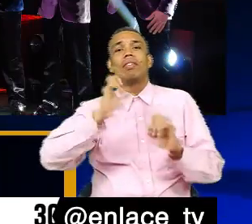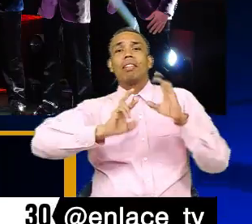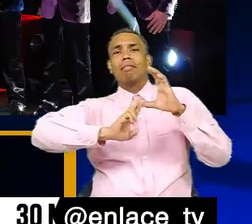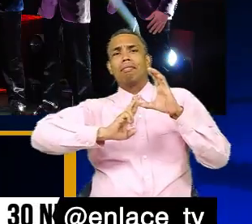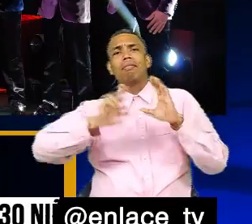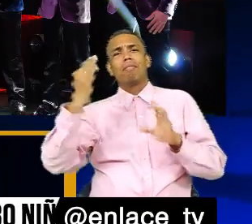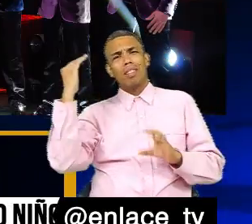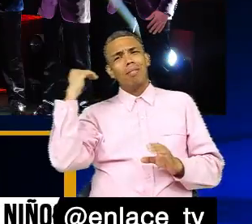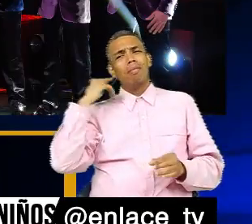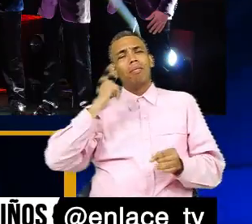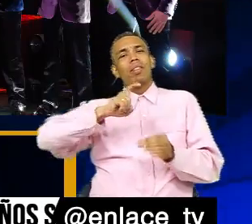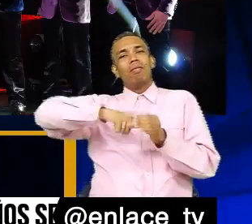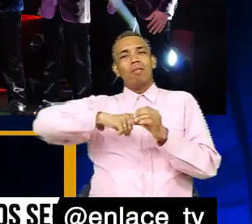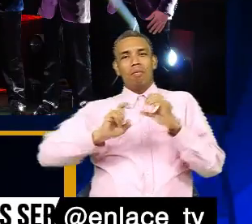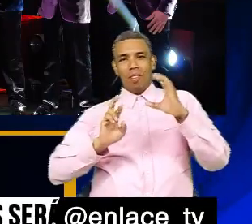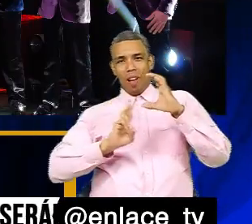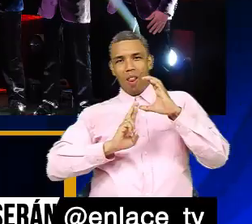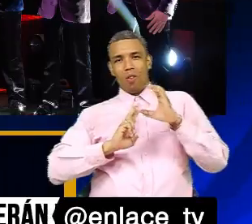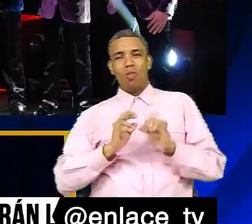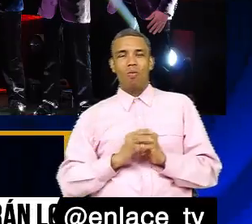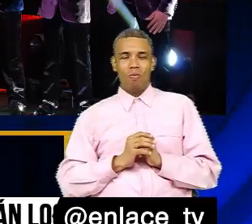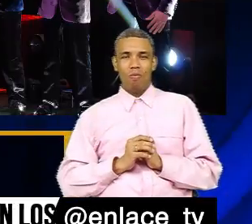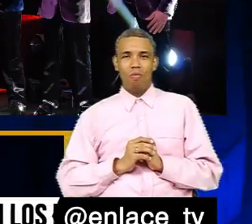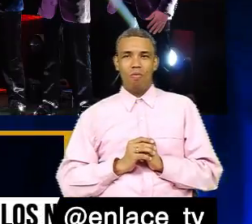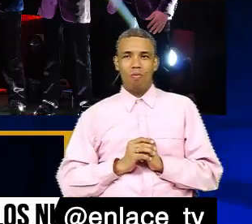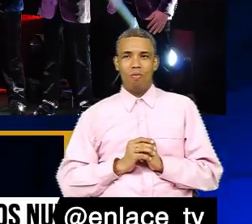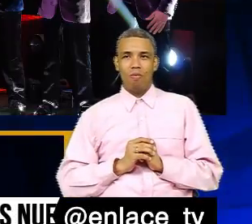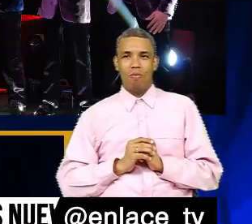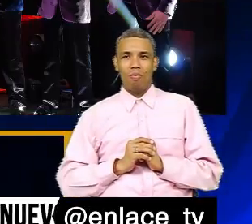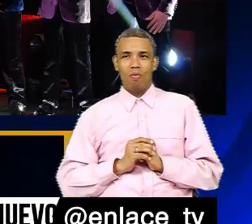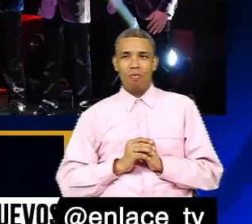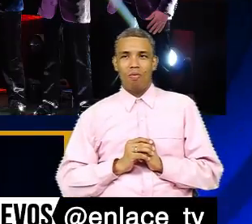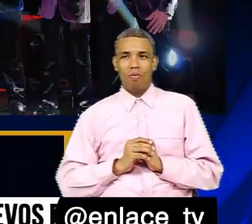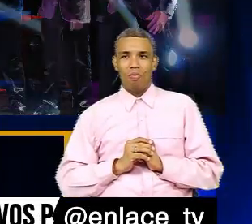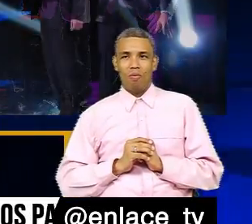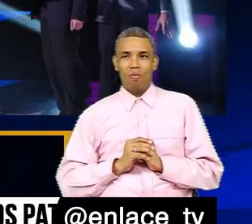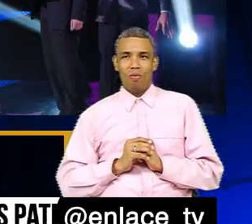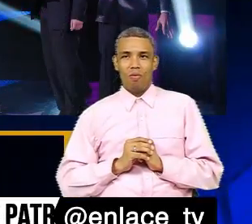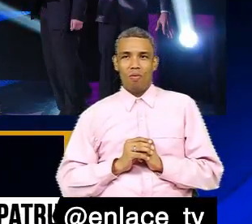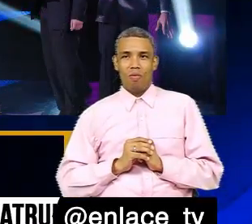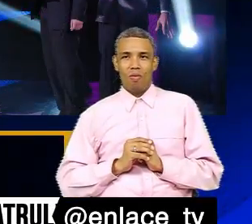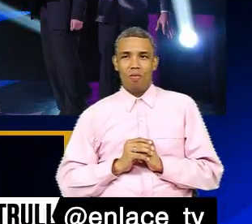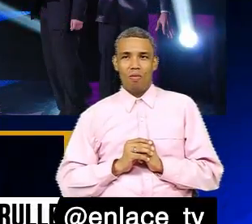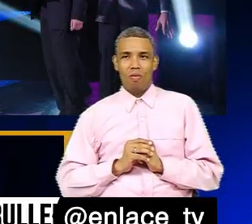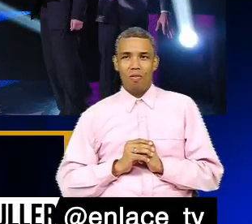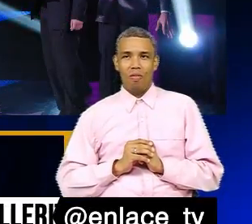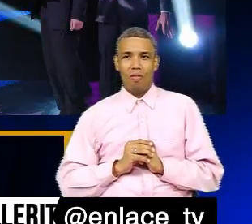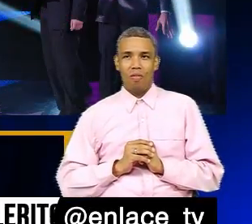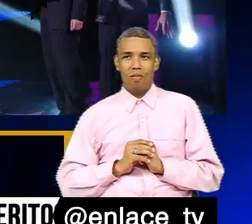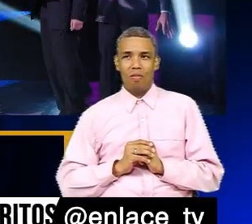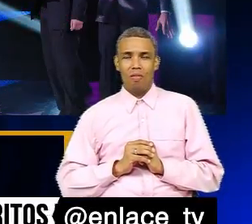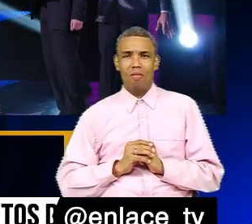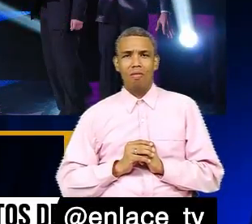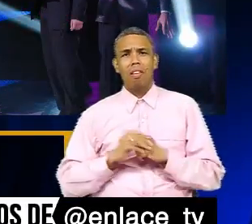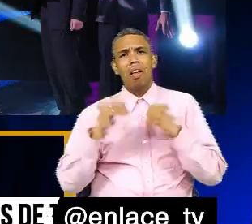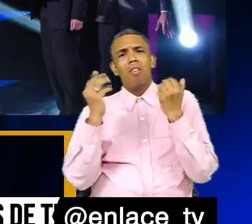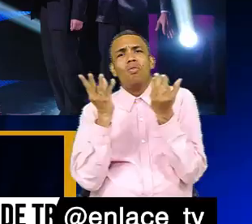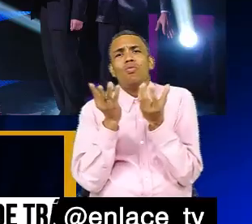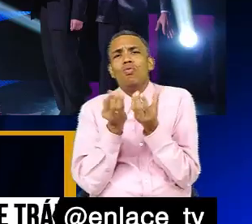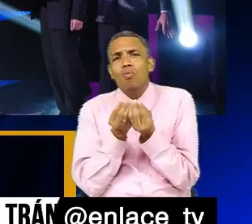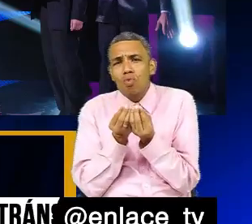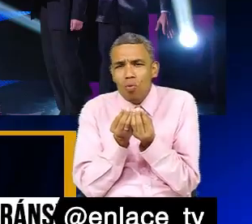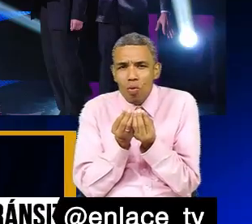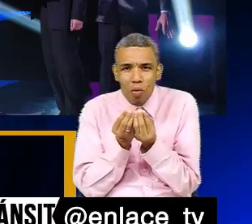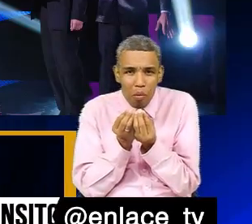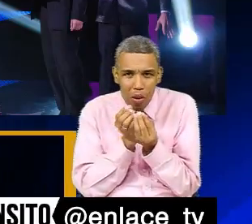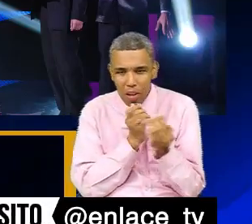y pues lo que hacía grande este grupo era pues el tamaño de las voces, cómo se fusionaban, y pues